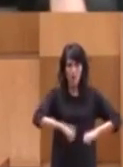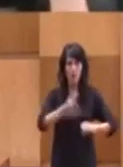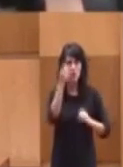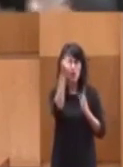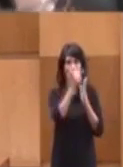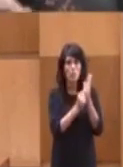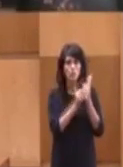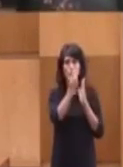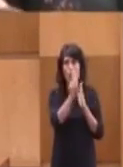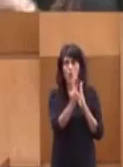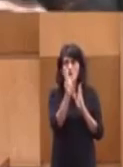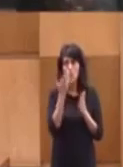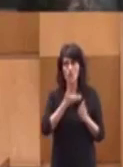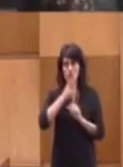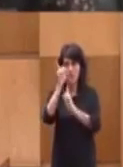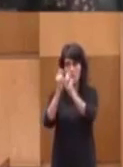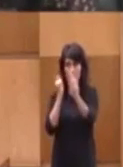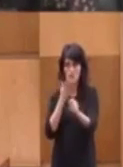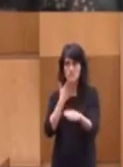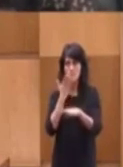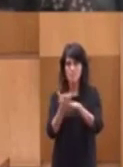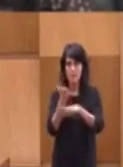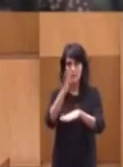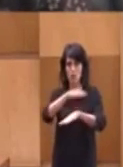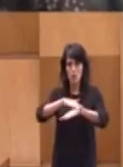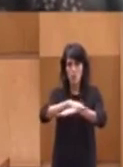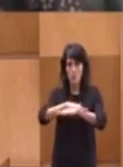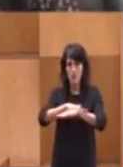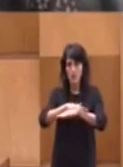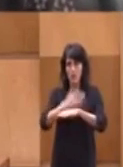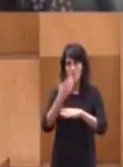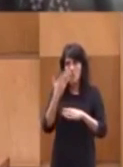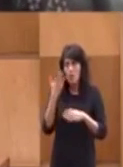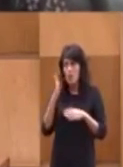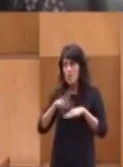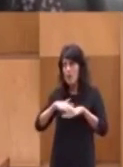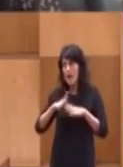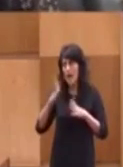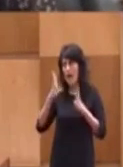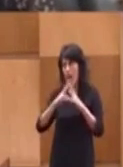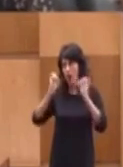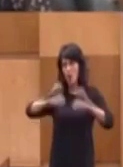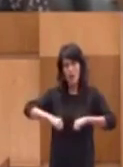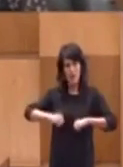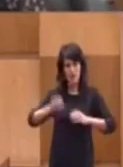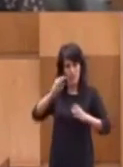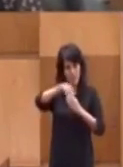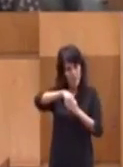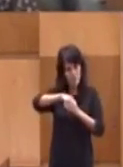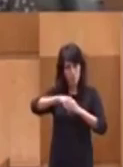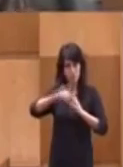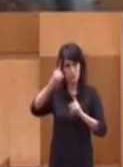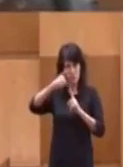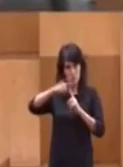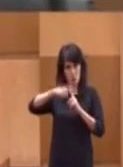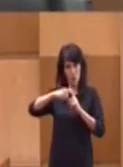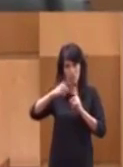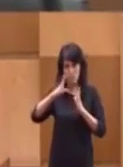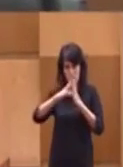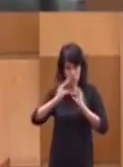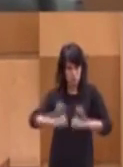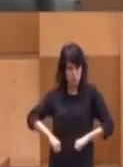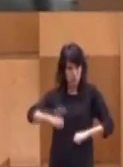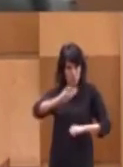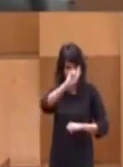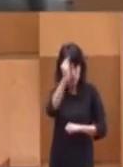el Pleno del Ayuntamiento de Zaragoza insta al Gobierno del Estado a promover un amplio debate ciudadano y a llegar a un acuerdo en el seno del Pacto de Toledo. No podemos estar más de acuerdo, pero que sí le